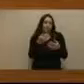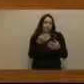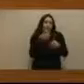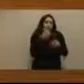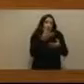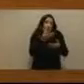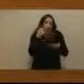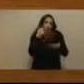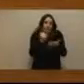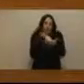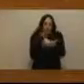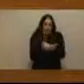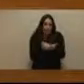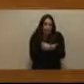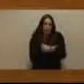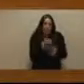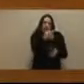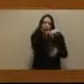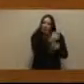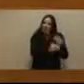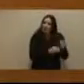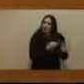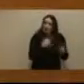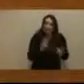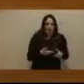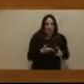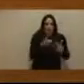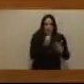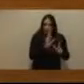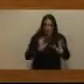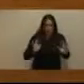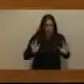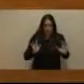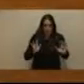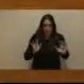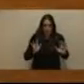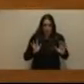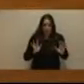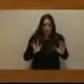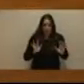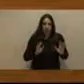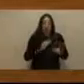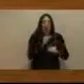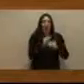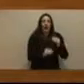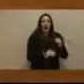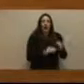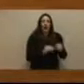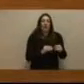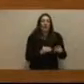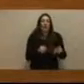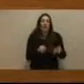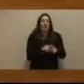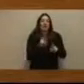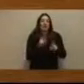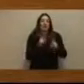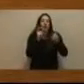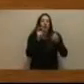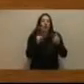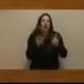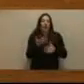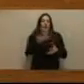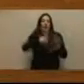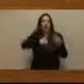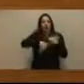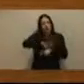ustedes, y yo no voy a consentir que lo tapen, ha sido una voladura controlada de este asunto y retardar